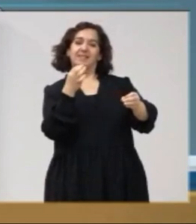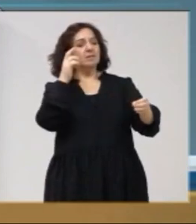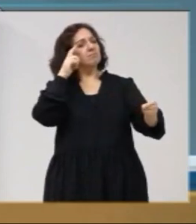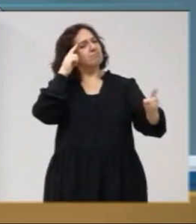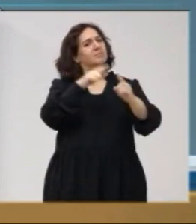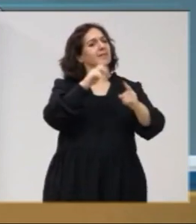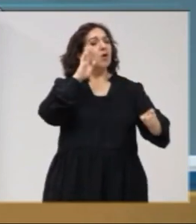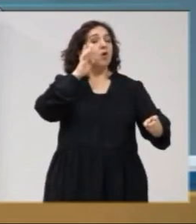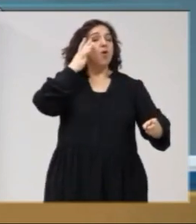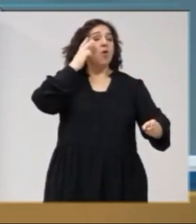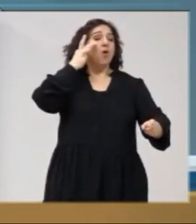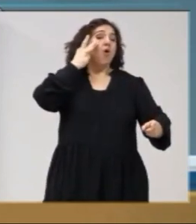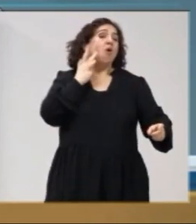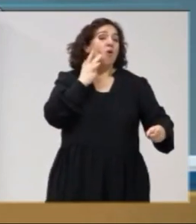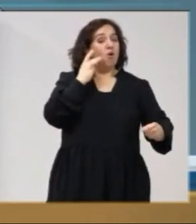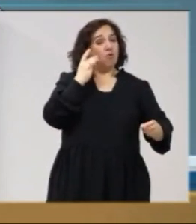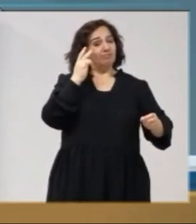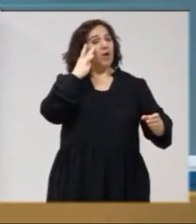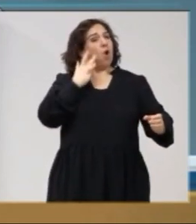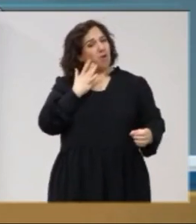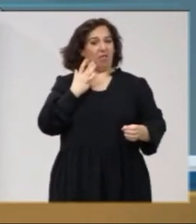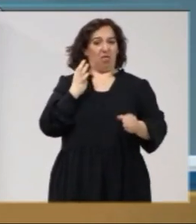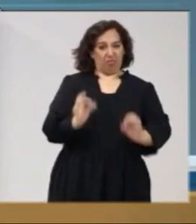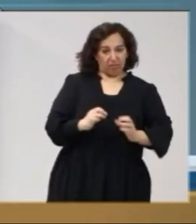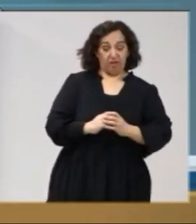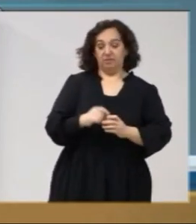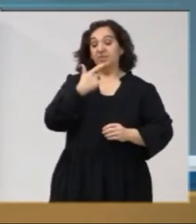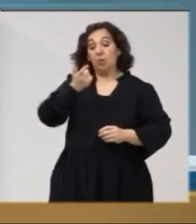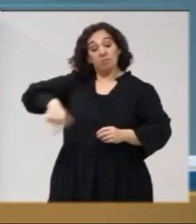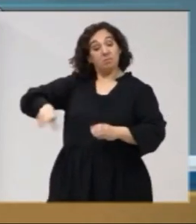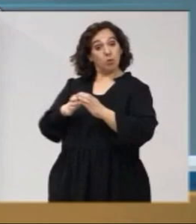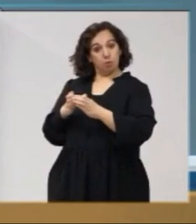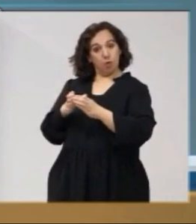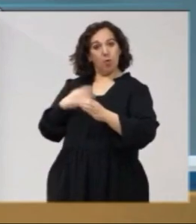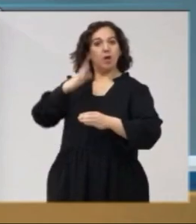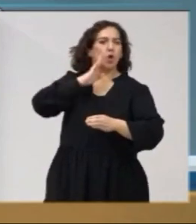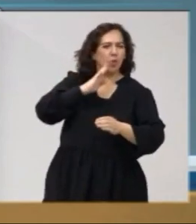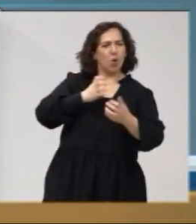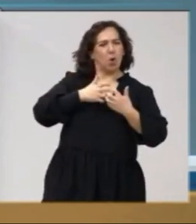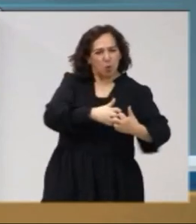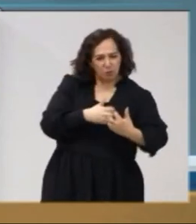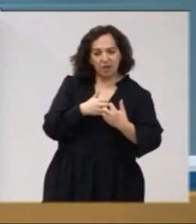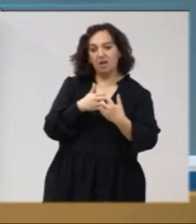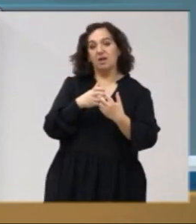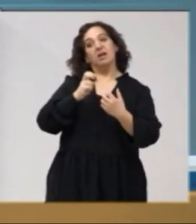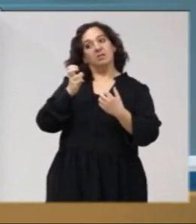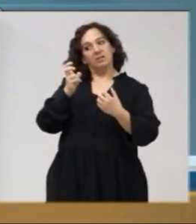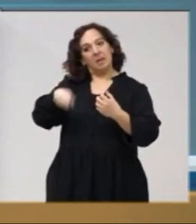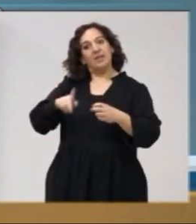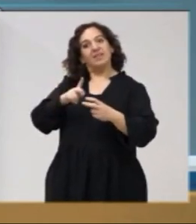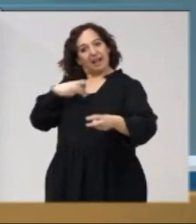es un partido que hace de la honradez, de la lucha contra la corrupción, aparte de la defensa de